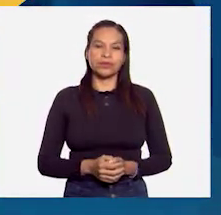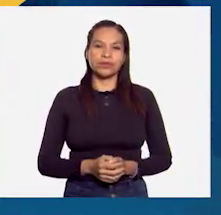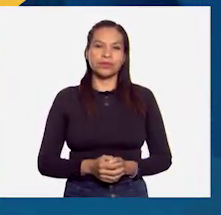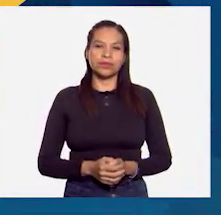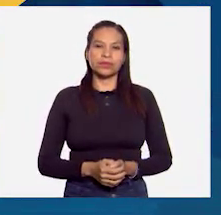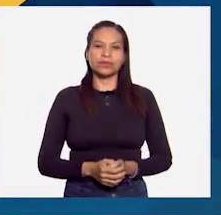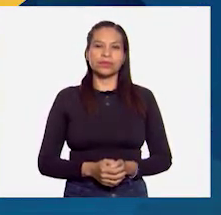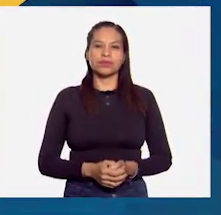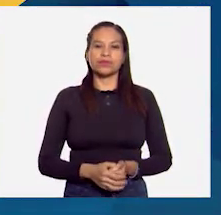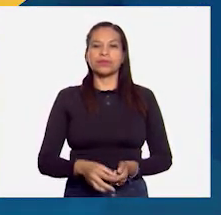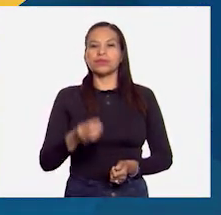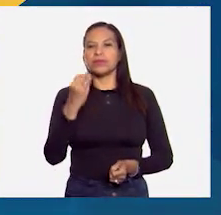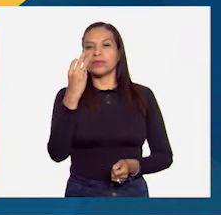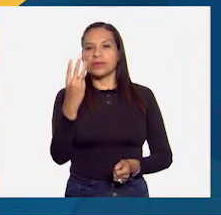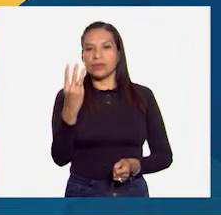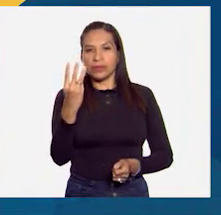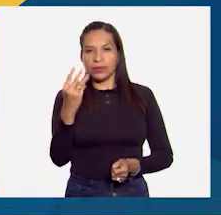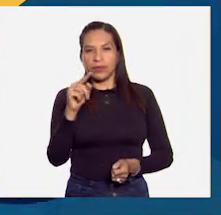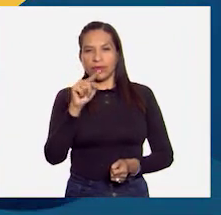¡Tres